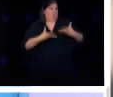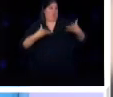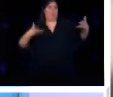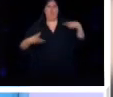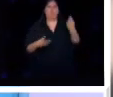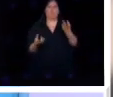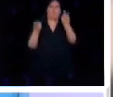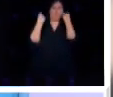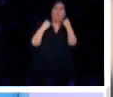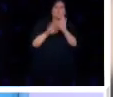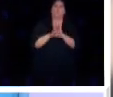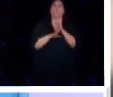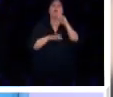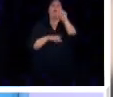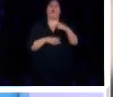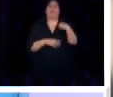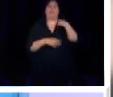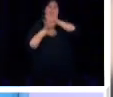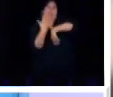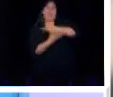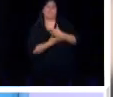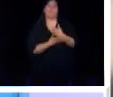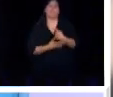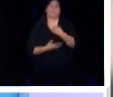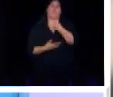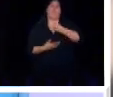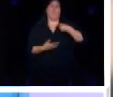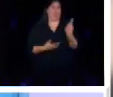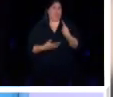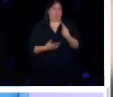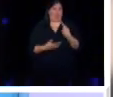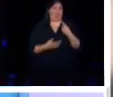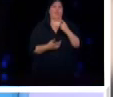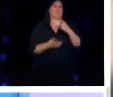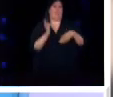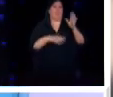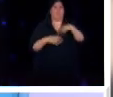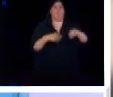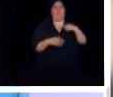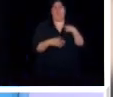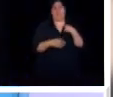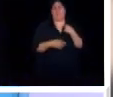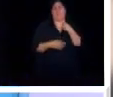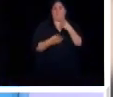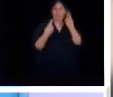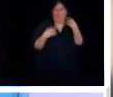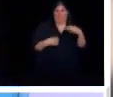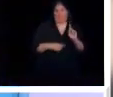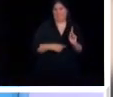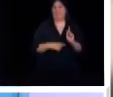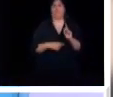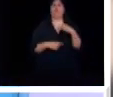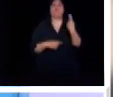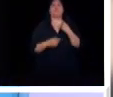provincia, pedirle al votante, a la votante de Maxi Pujaro que nos acompañe. Que el mejor presidente para Santa Fe y para que el gobierno de Maxi